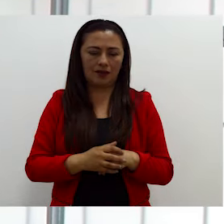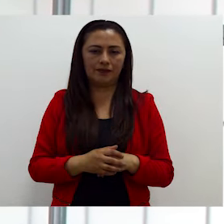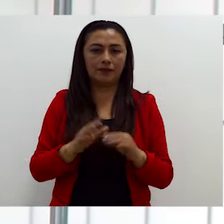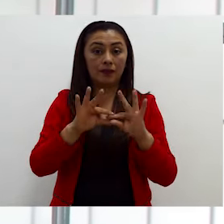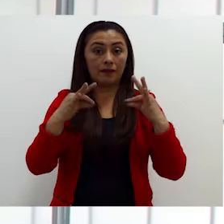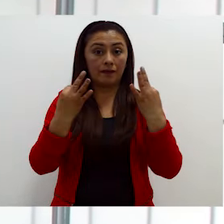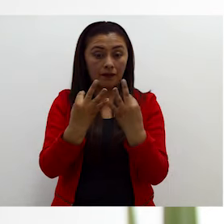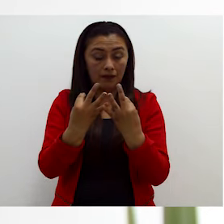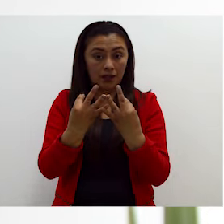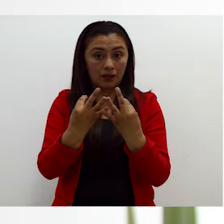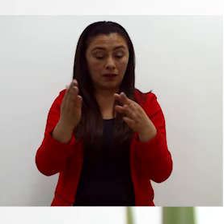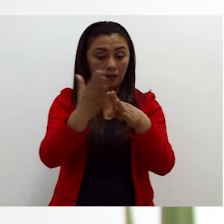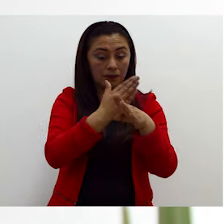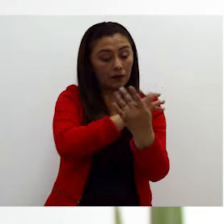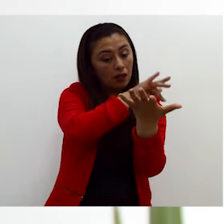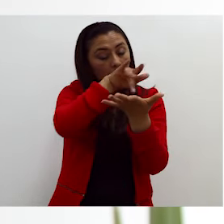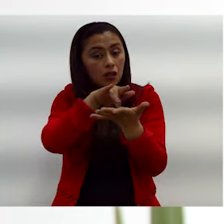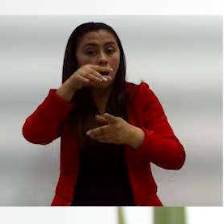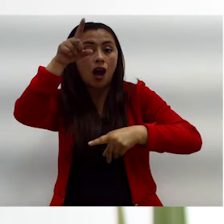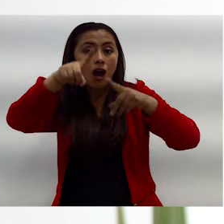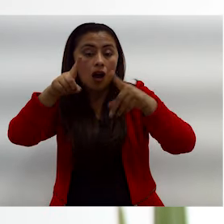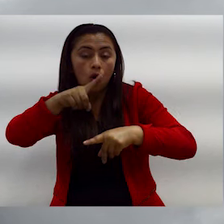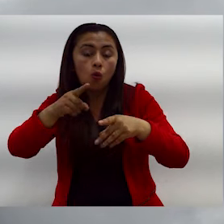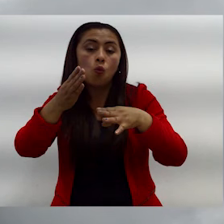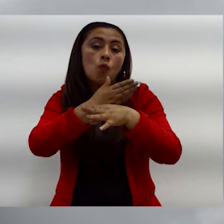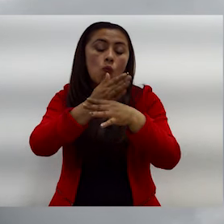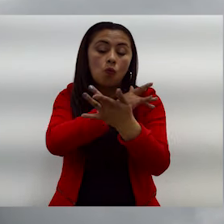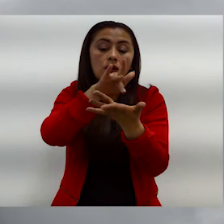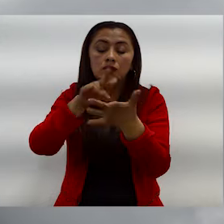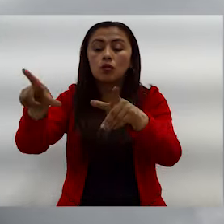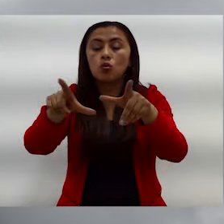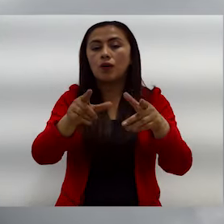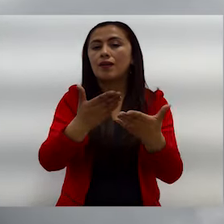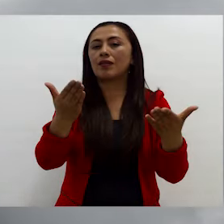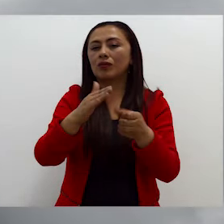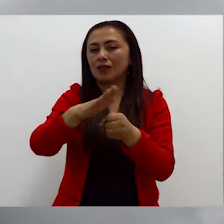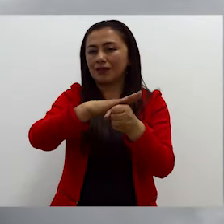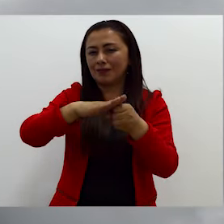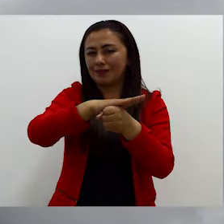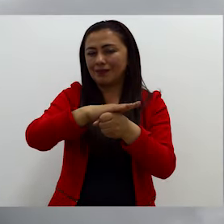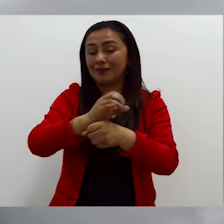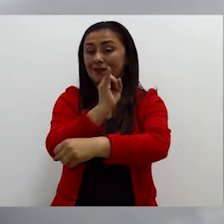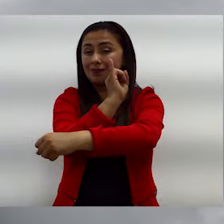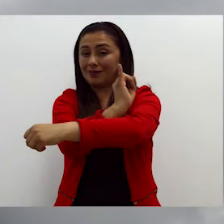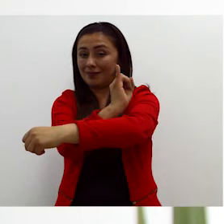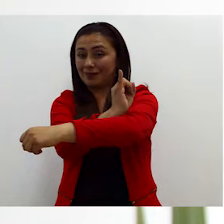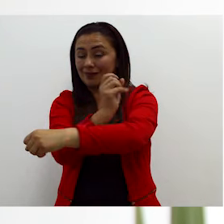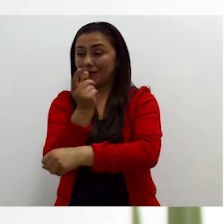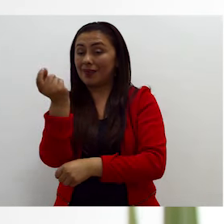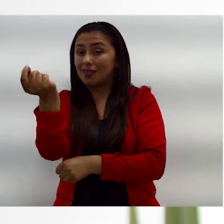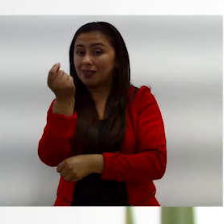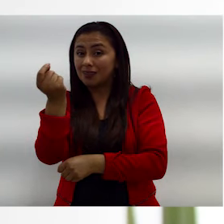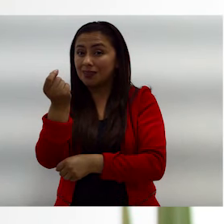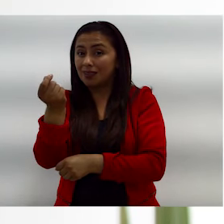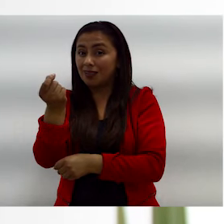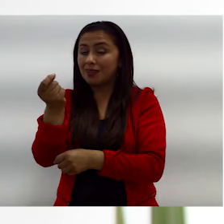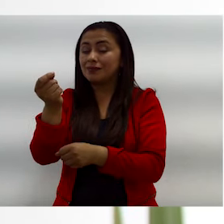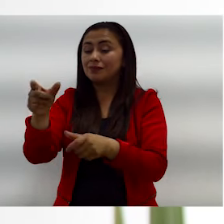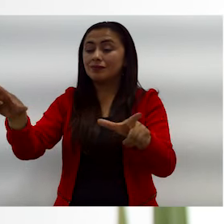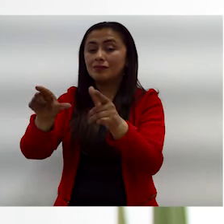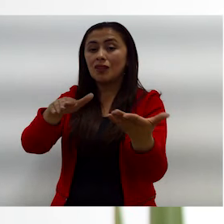comisarías de familia que estarán ubicadas, la primera de ellas en el sector del barrio Las Nieves, cerca al cementerio